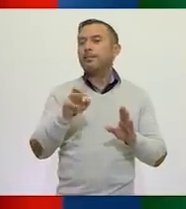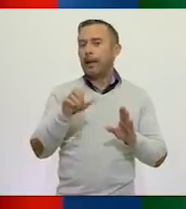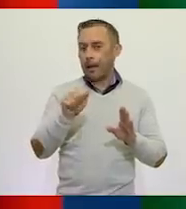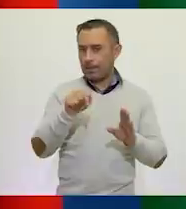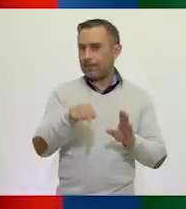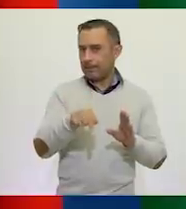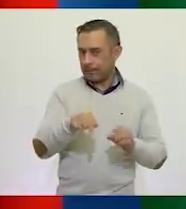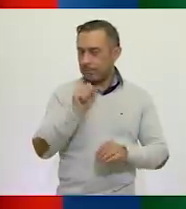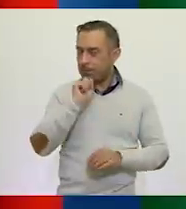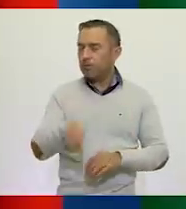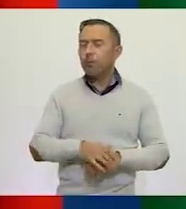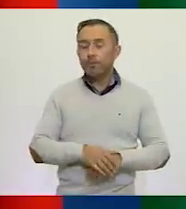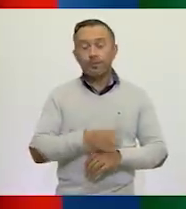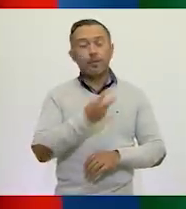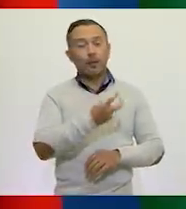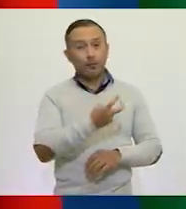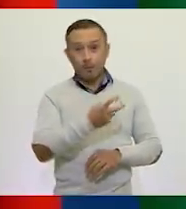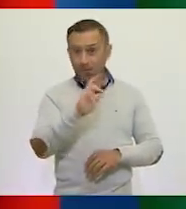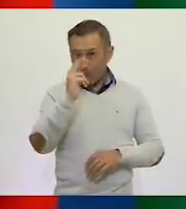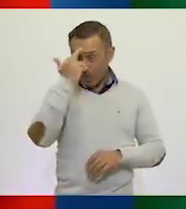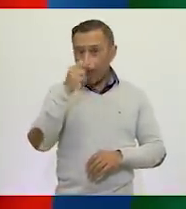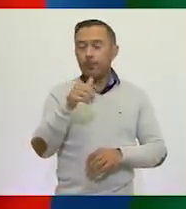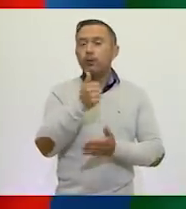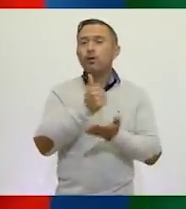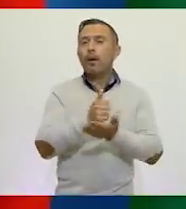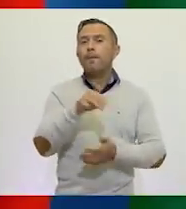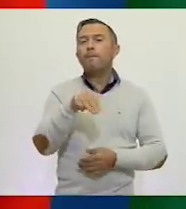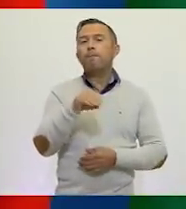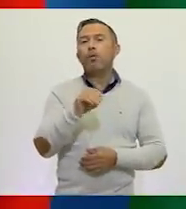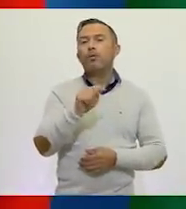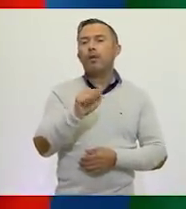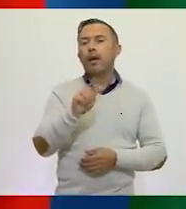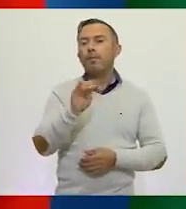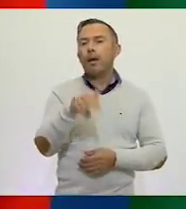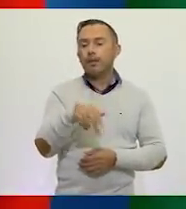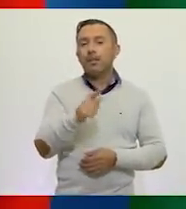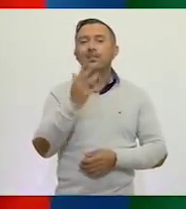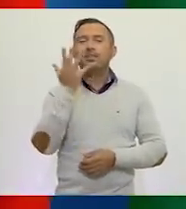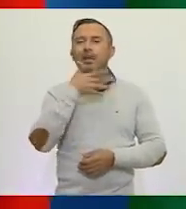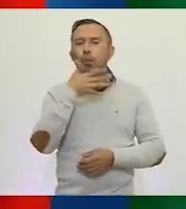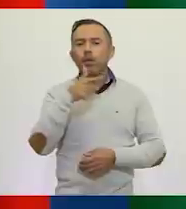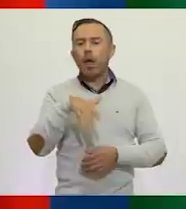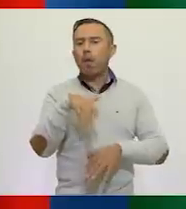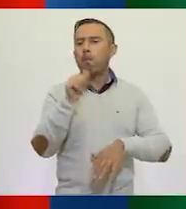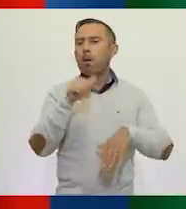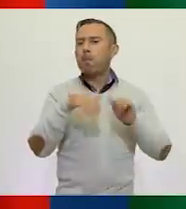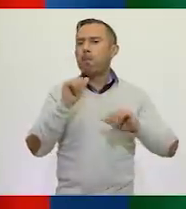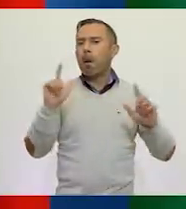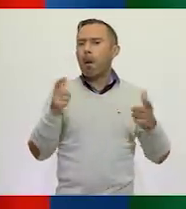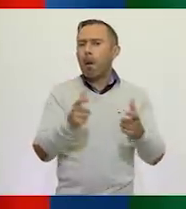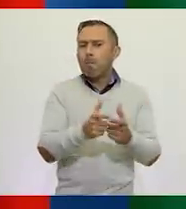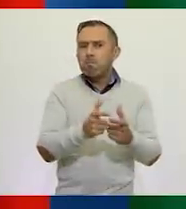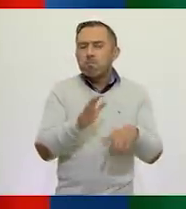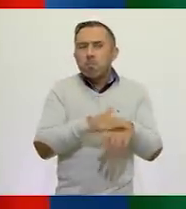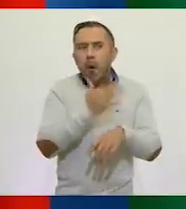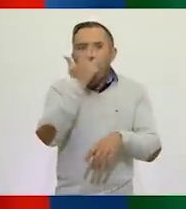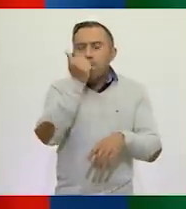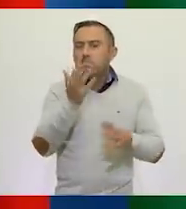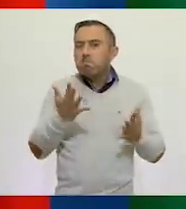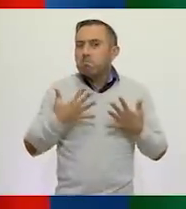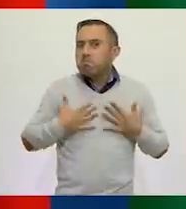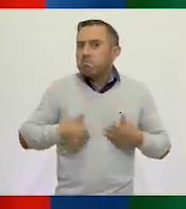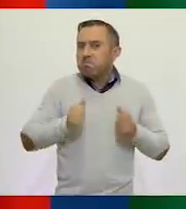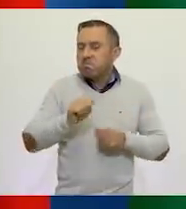es. Recordemos que Monte Albán fue abandonada por los zapotecas por razones que aún se desconocen y fue después cuando llegaron